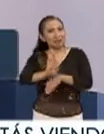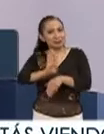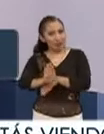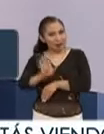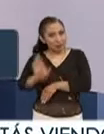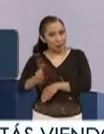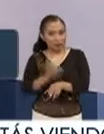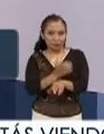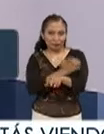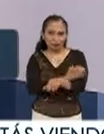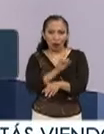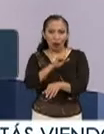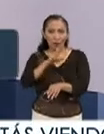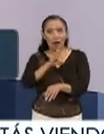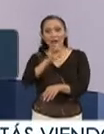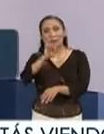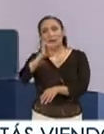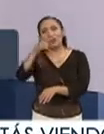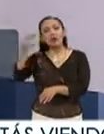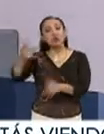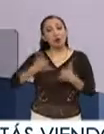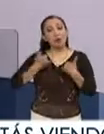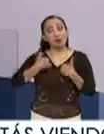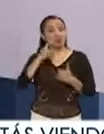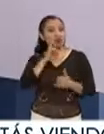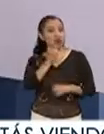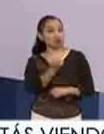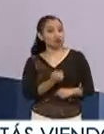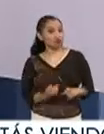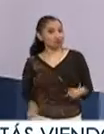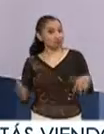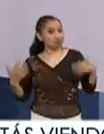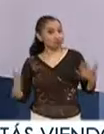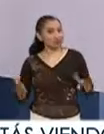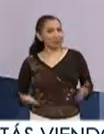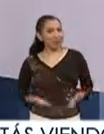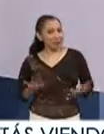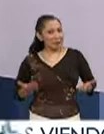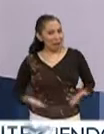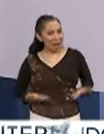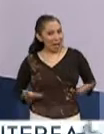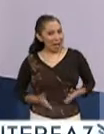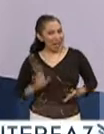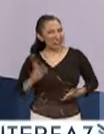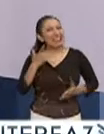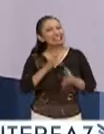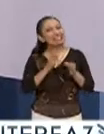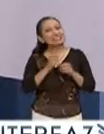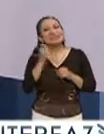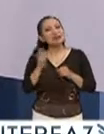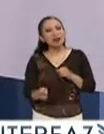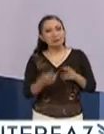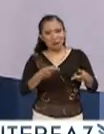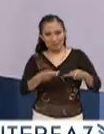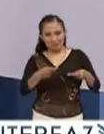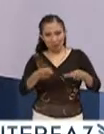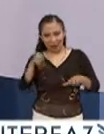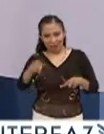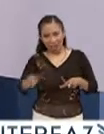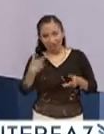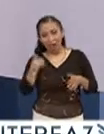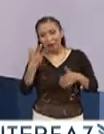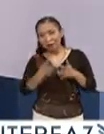Brasil con mi compañero Omar Cepeda y unas jóvenes talentosas en el baile. Esto es lo que nos tiene preparado en